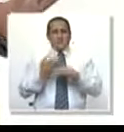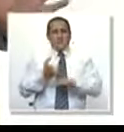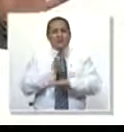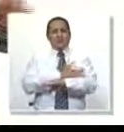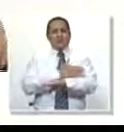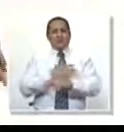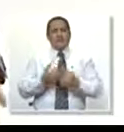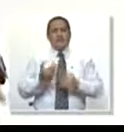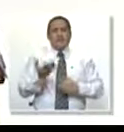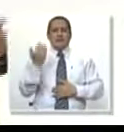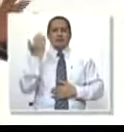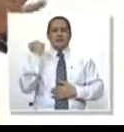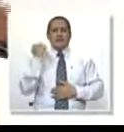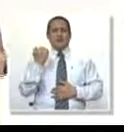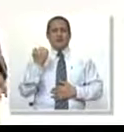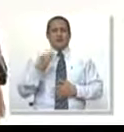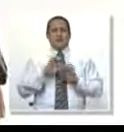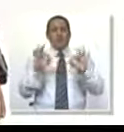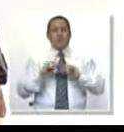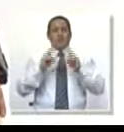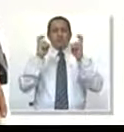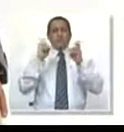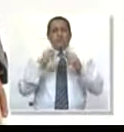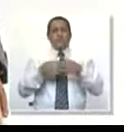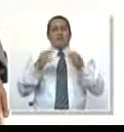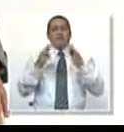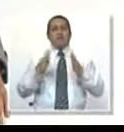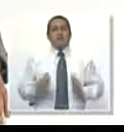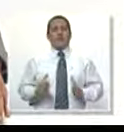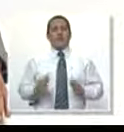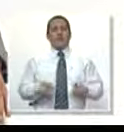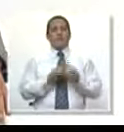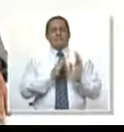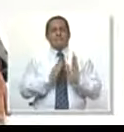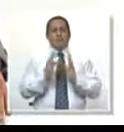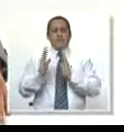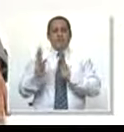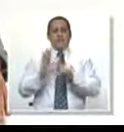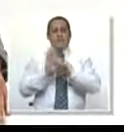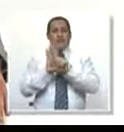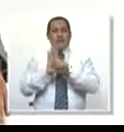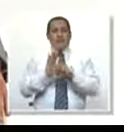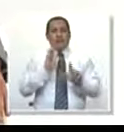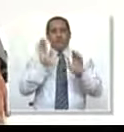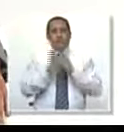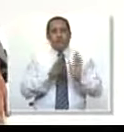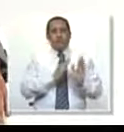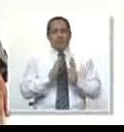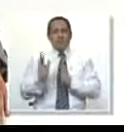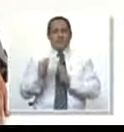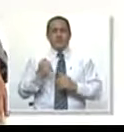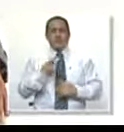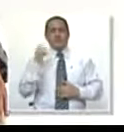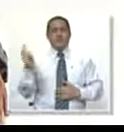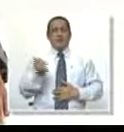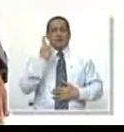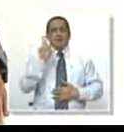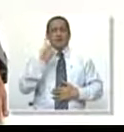a al pasado donde el tema de la formalidad procesalista lo llamada procesal